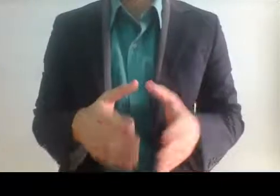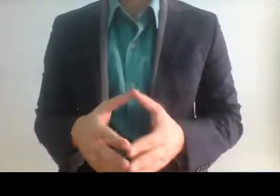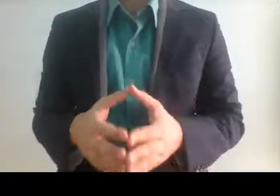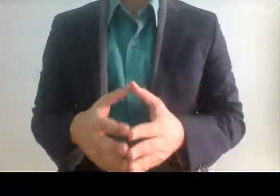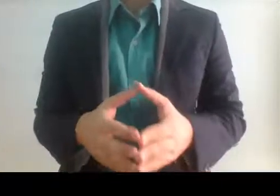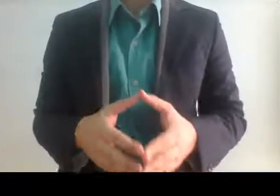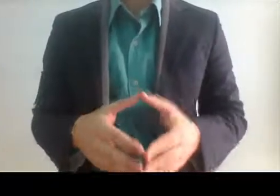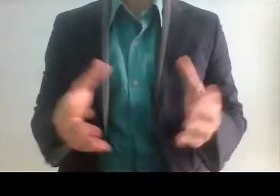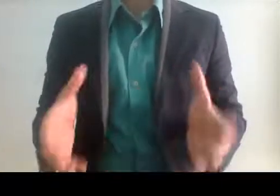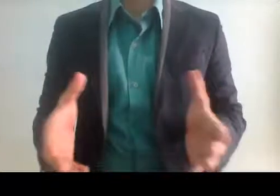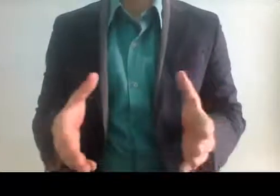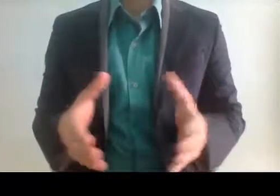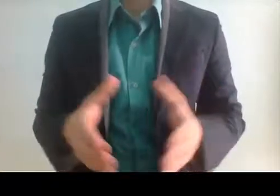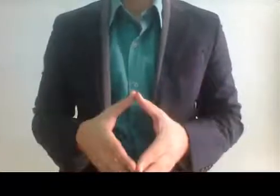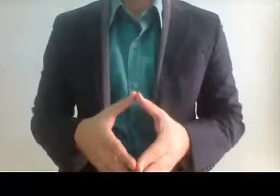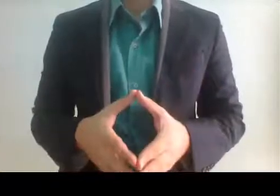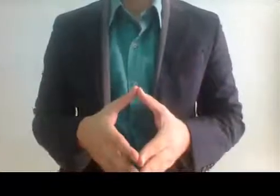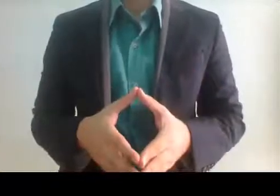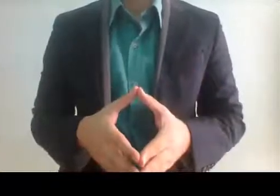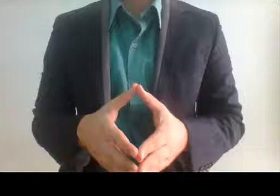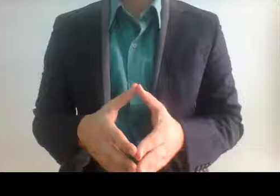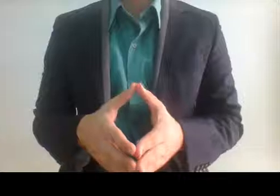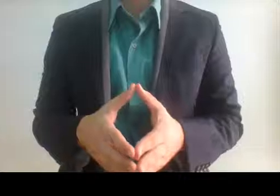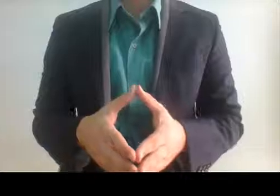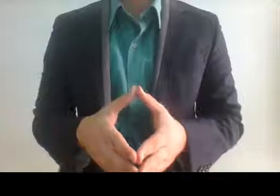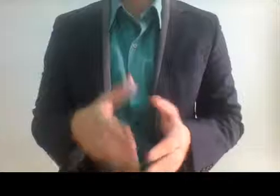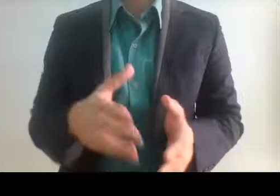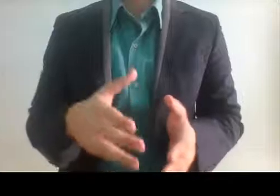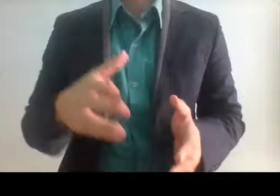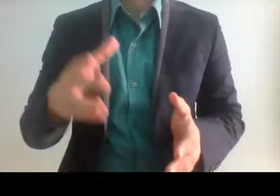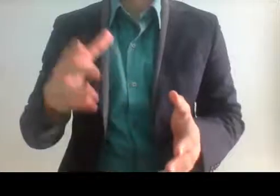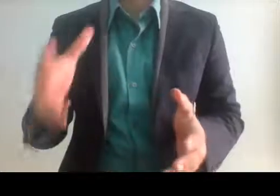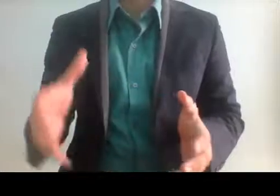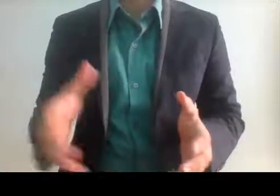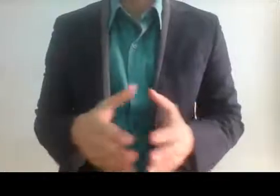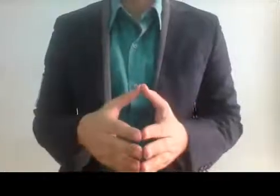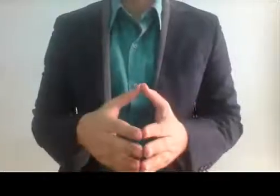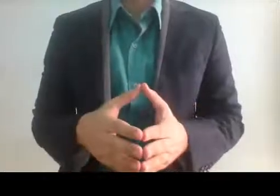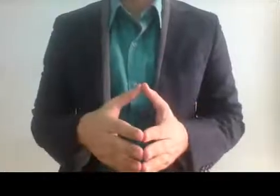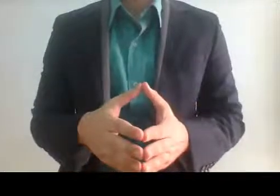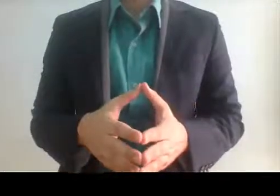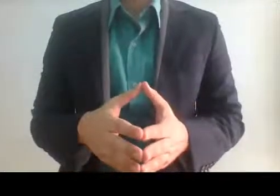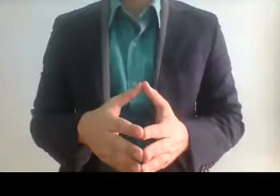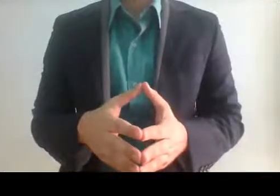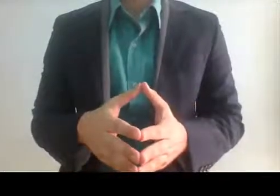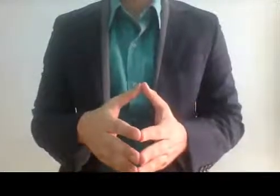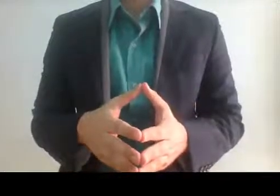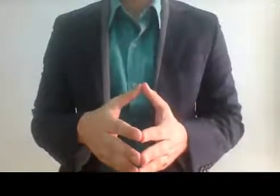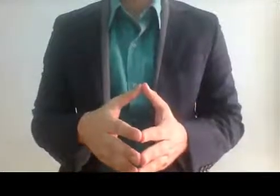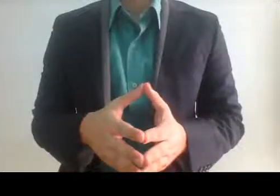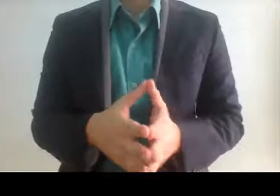semana y media, la misma Guardia Nacional pues decomisó cerca de 390 kilogramos de